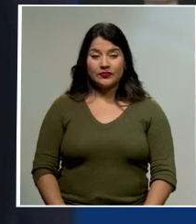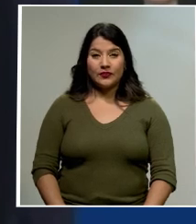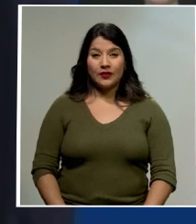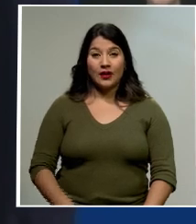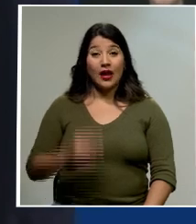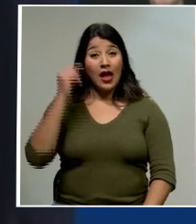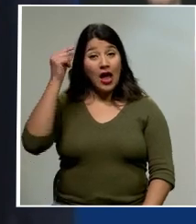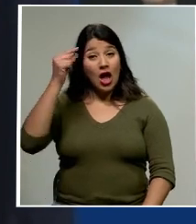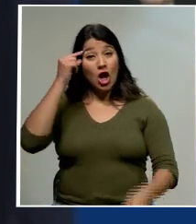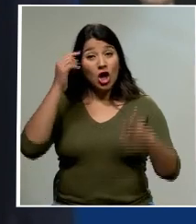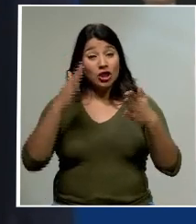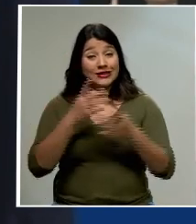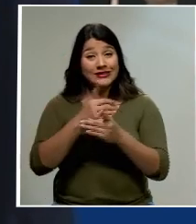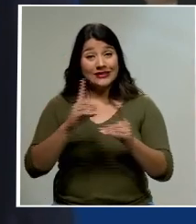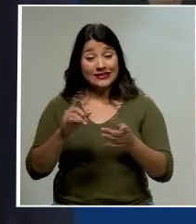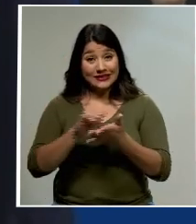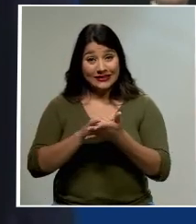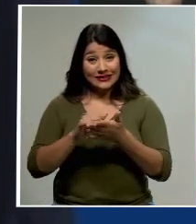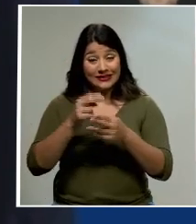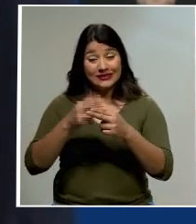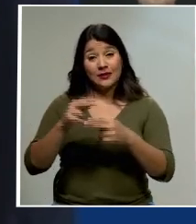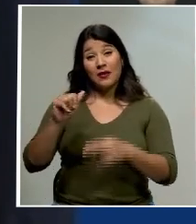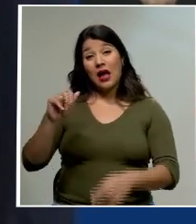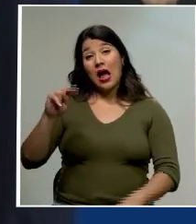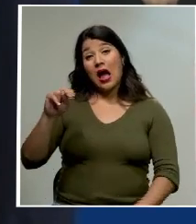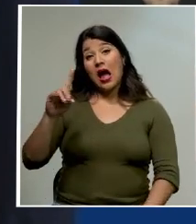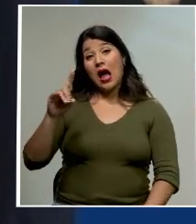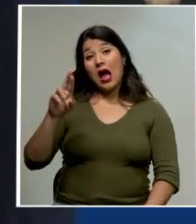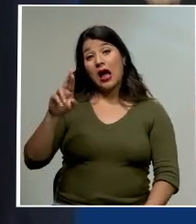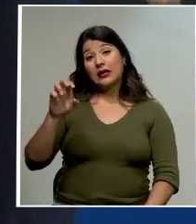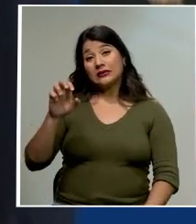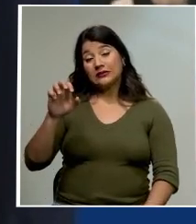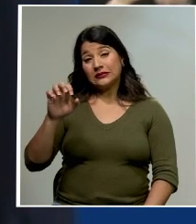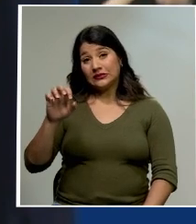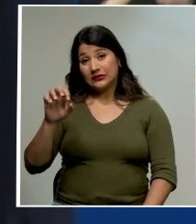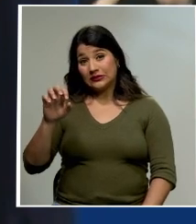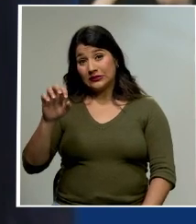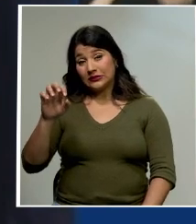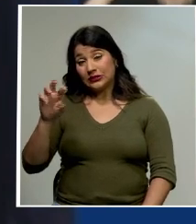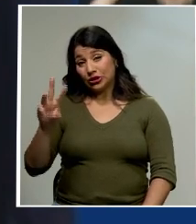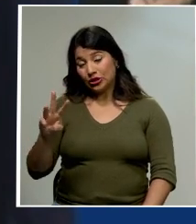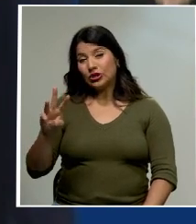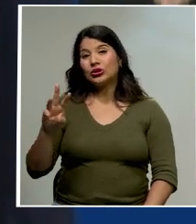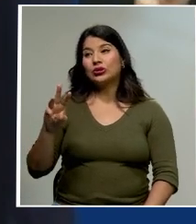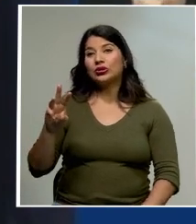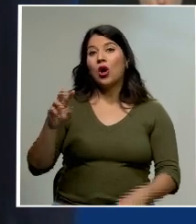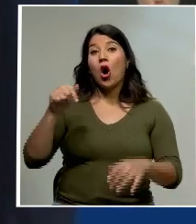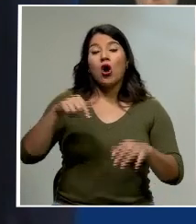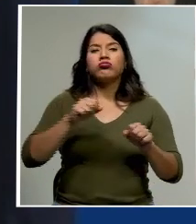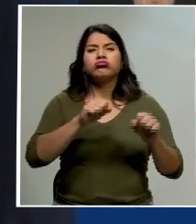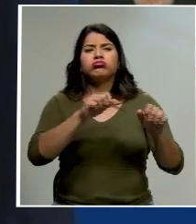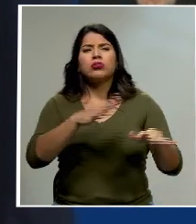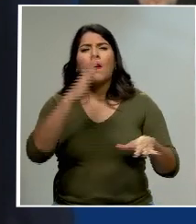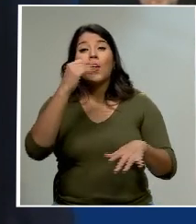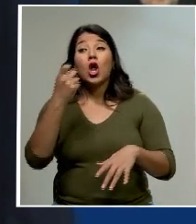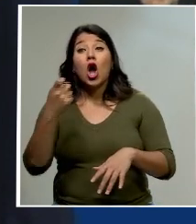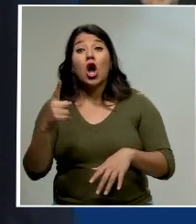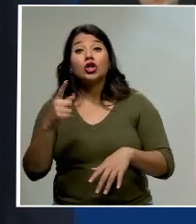El gobernador demócrata de Nueva York, Andrew Cuomo, anunció el martes su dimisión después de que 11 mujeres lo acusaron de acoso sexual.